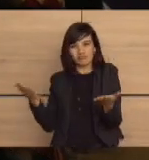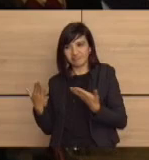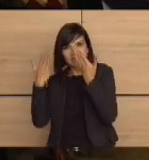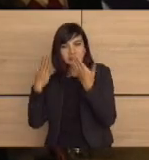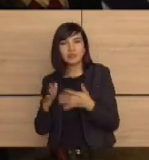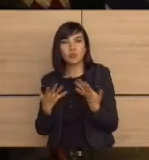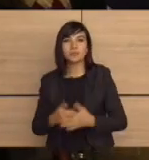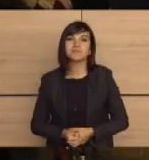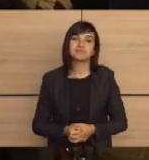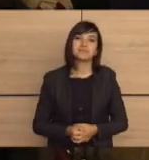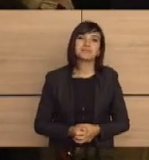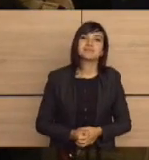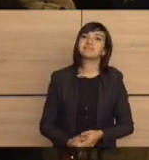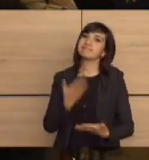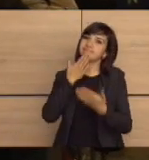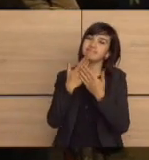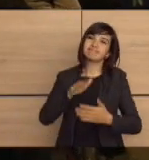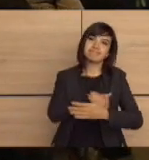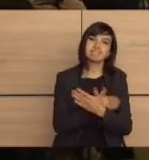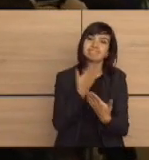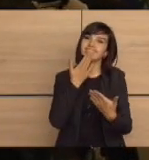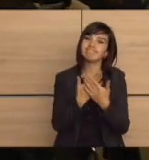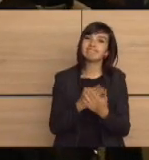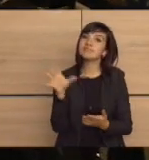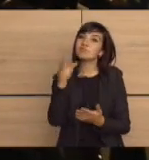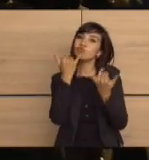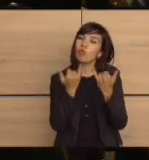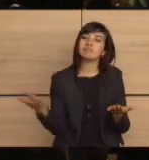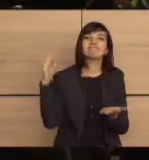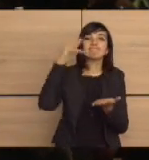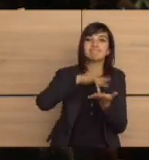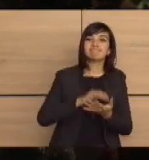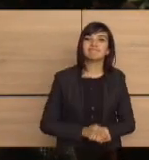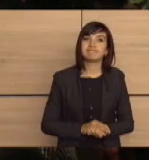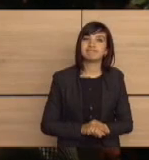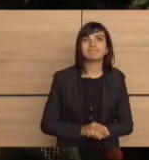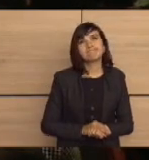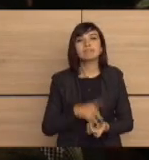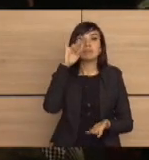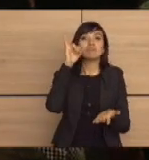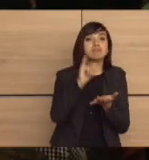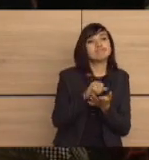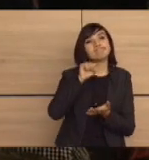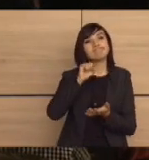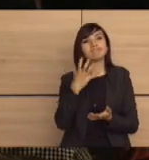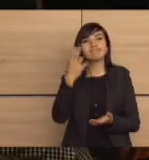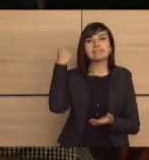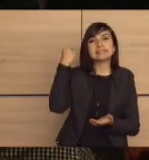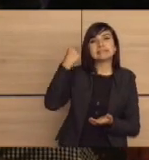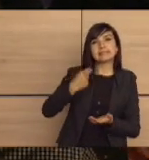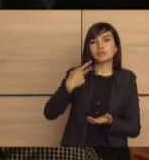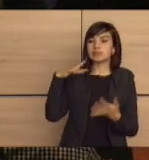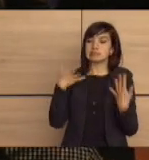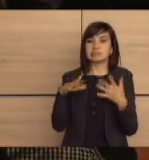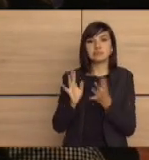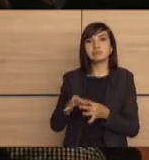Muchas gracias, ministra. Muchas gracias a todos ustedes por estar aquí. Yo creo que la enseñanza de la historia es